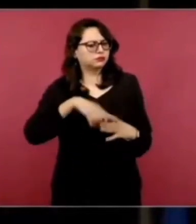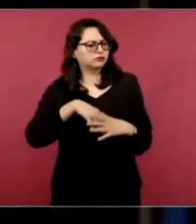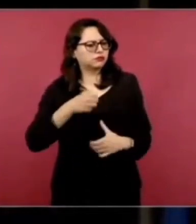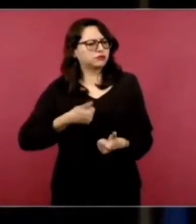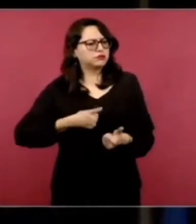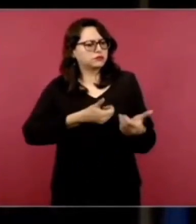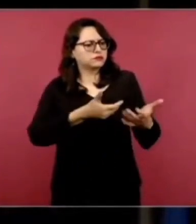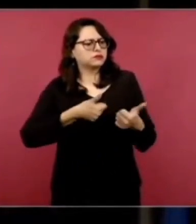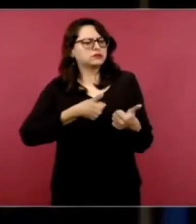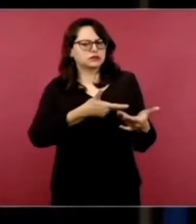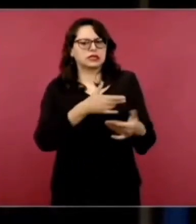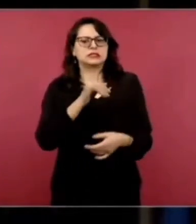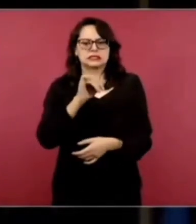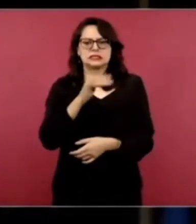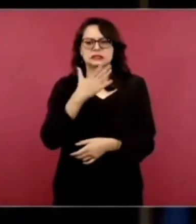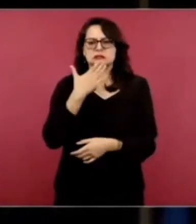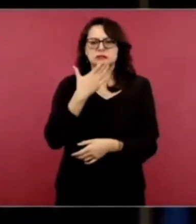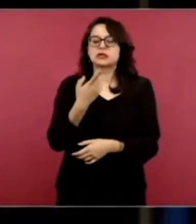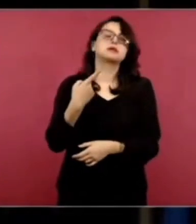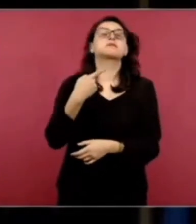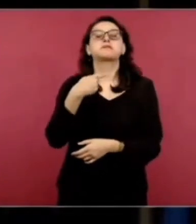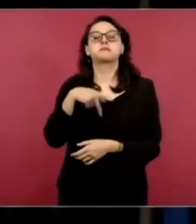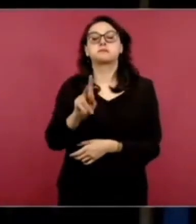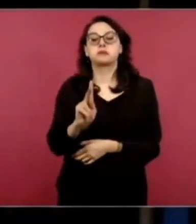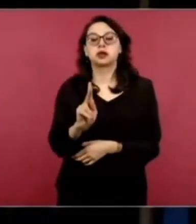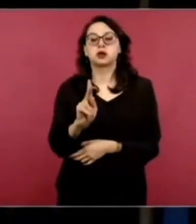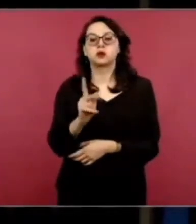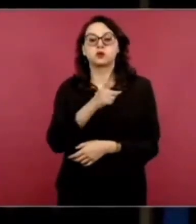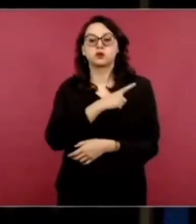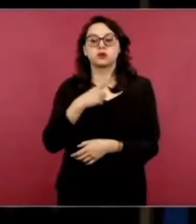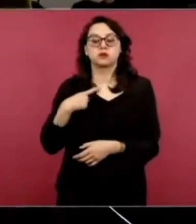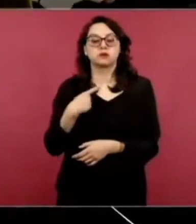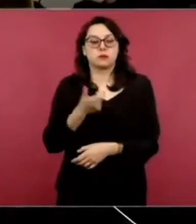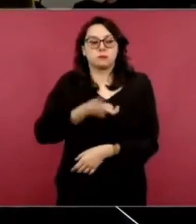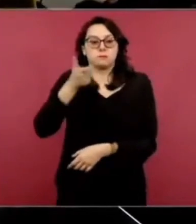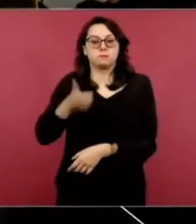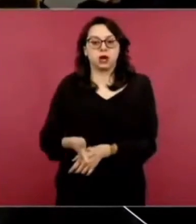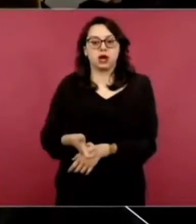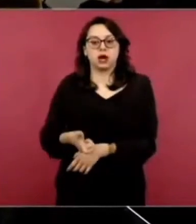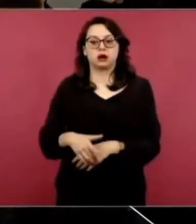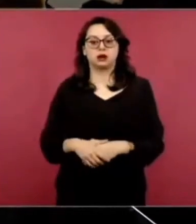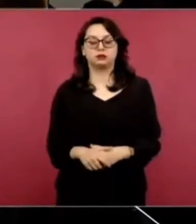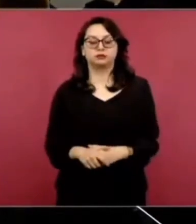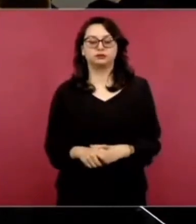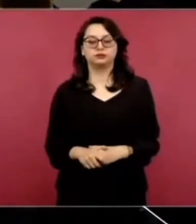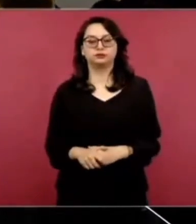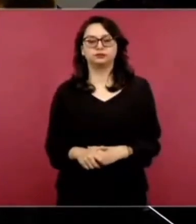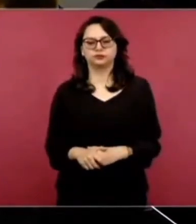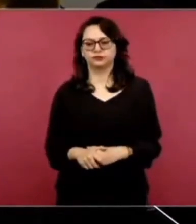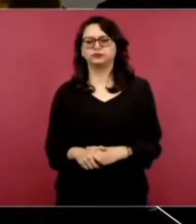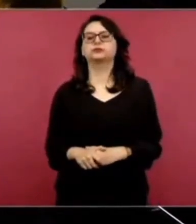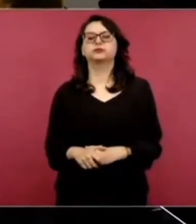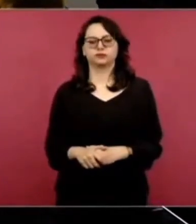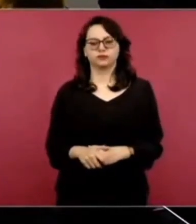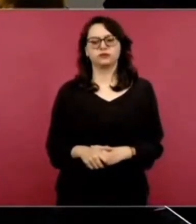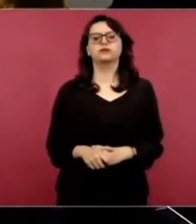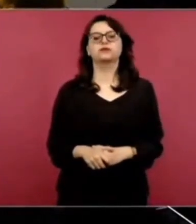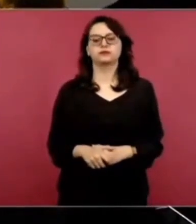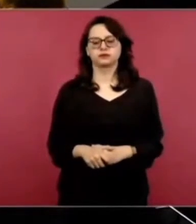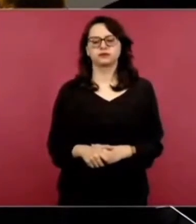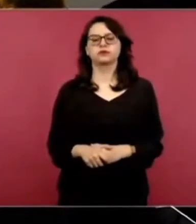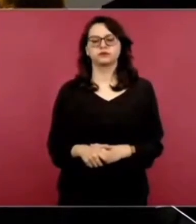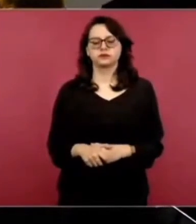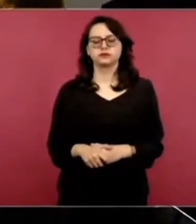consultarle si le comentó algo el gobernador de Nuevo León al respecto, presidente. Sí, incluso me lo